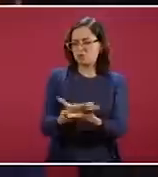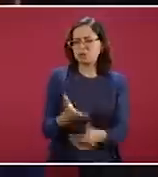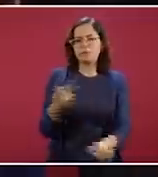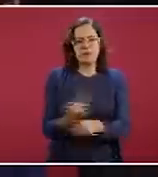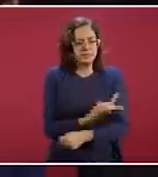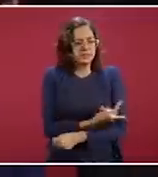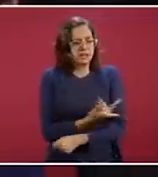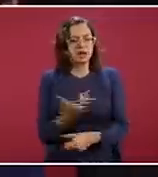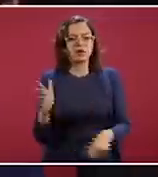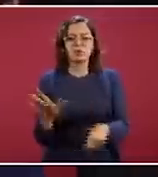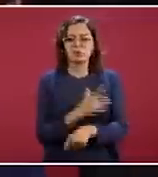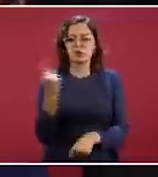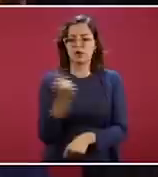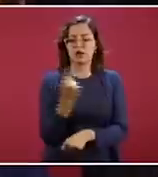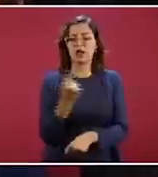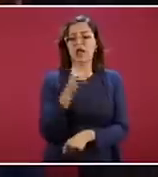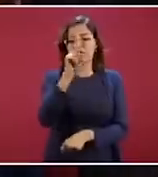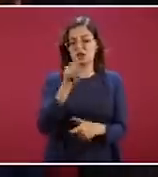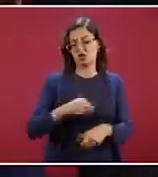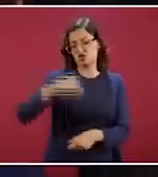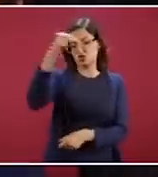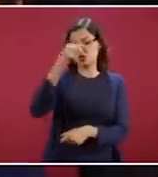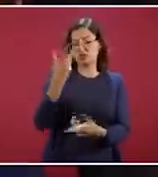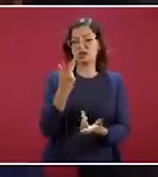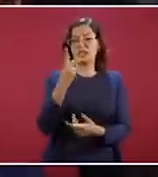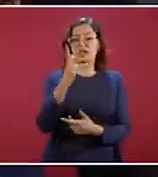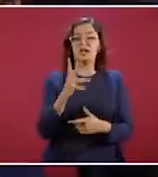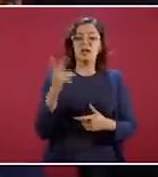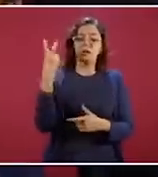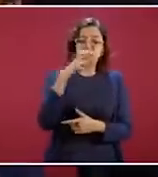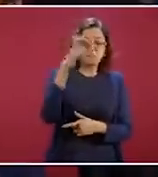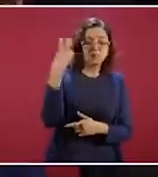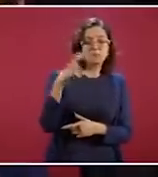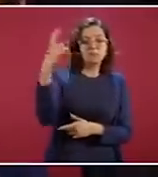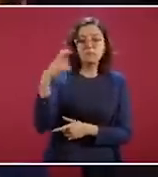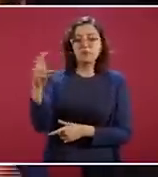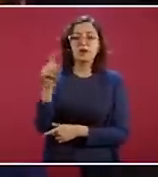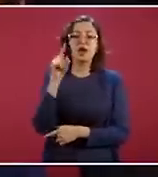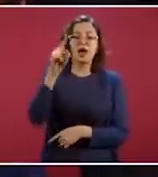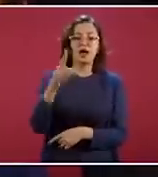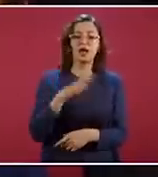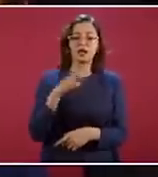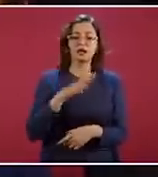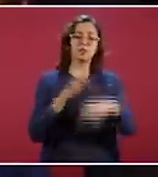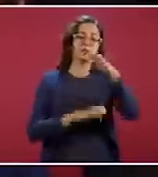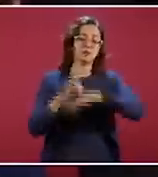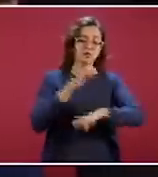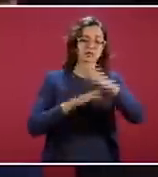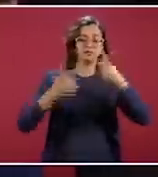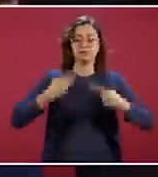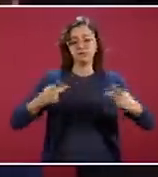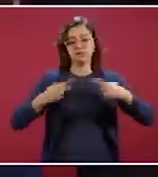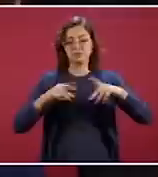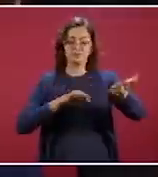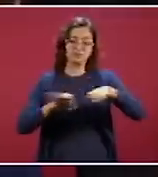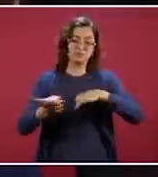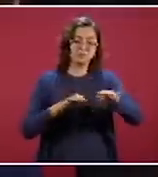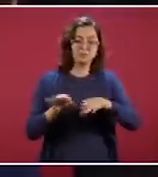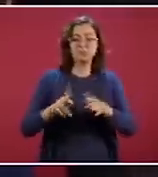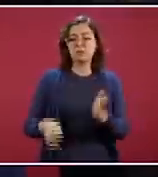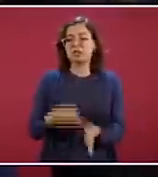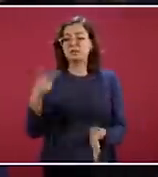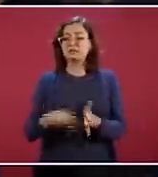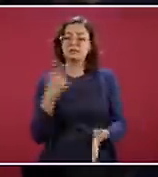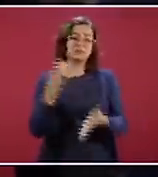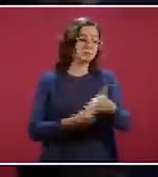Porque cuando uno va al norte del país en el marco de los recorridos de sus giras, hay empresarios, hay trabajadores que de manera insistente